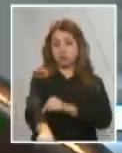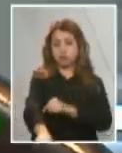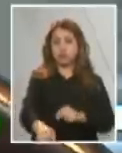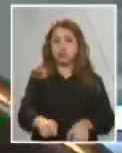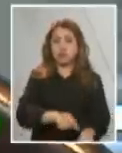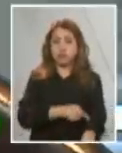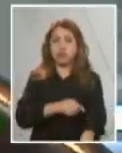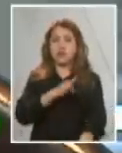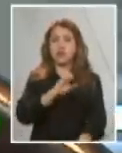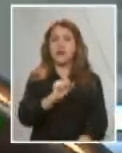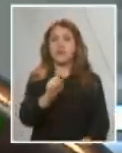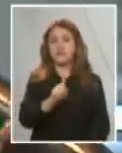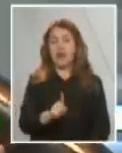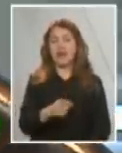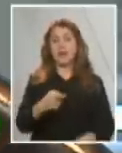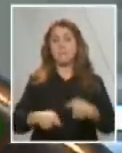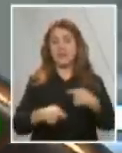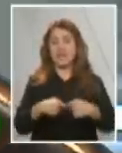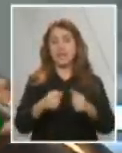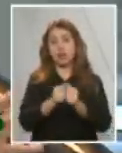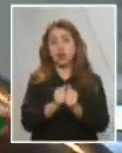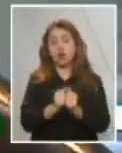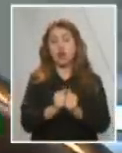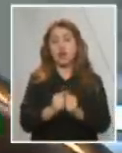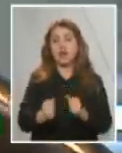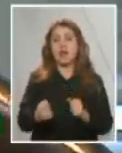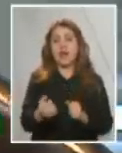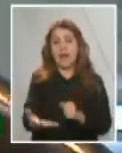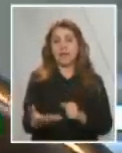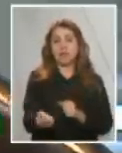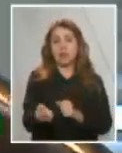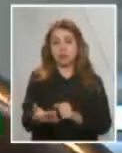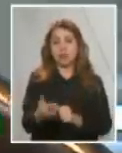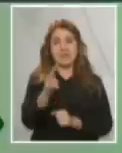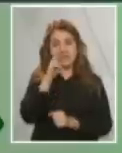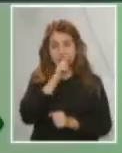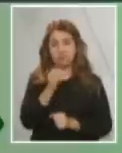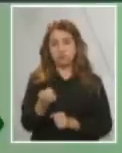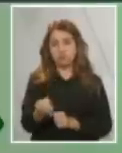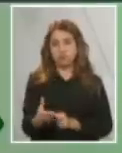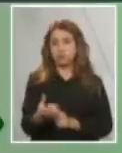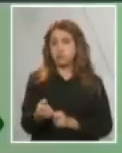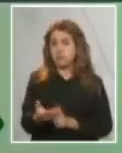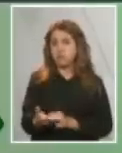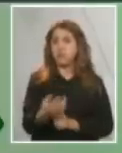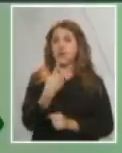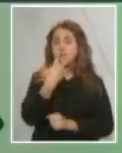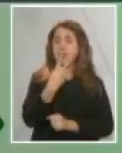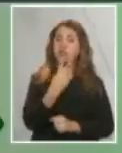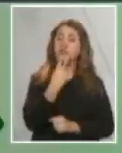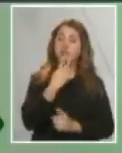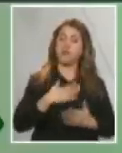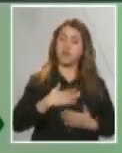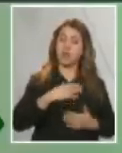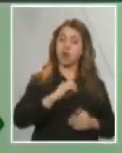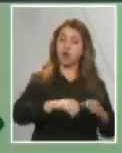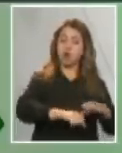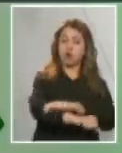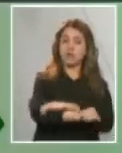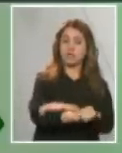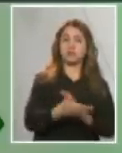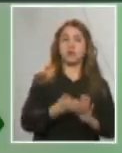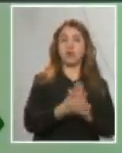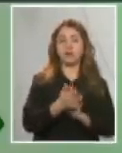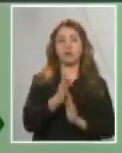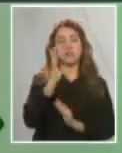con articulaciones, sin articulaciones, mucho. Y ya llevándolo a la vida más allá de la órtesis, sí. Por ejemplo, cuando se inventa,